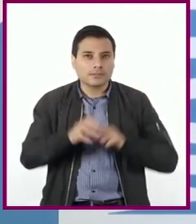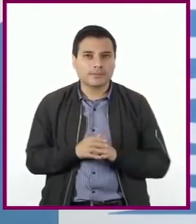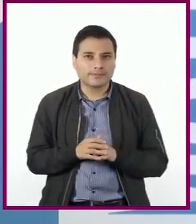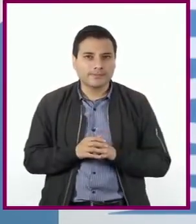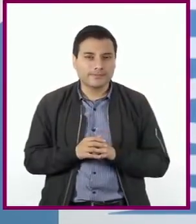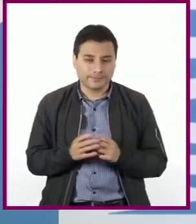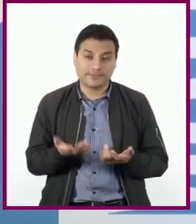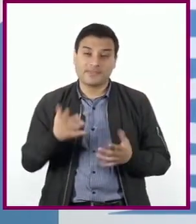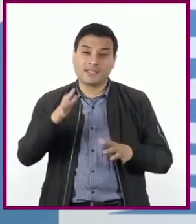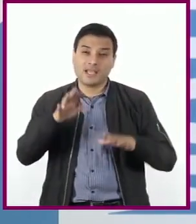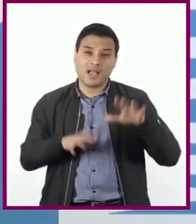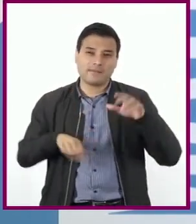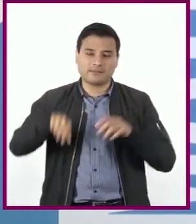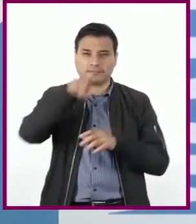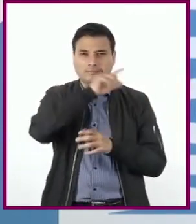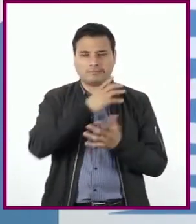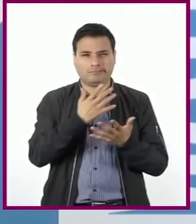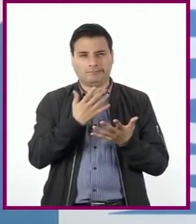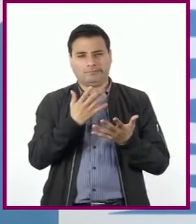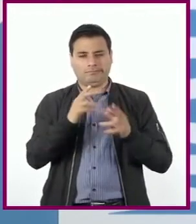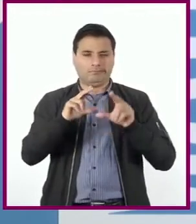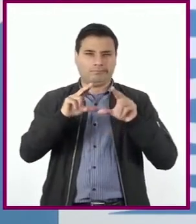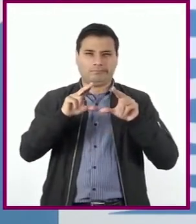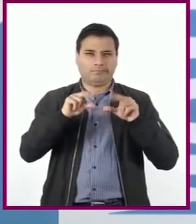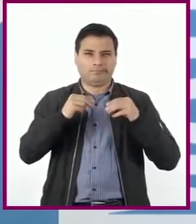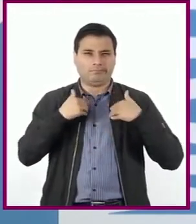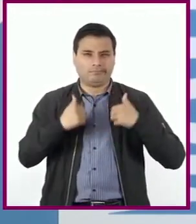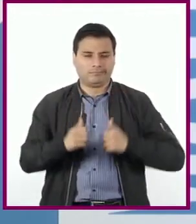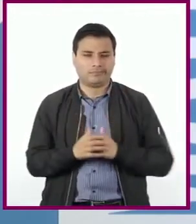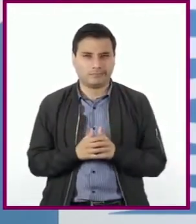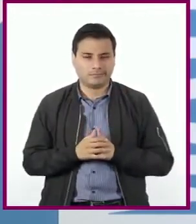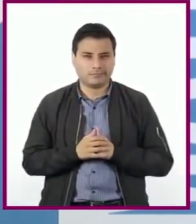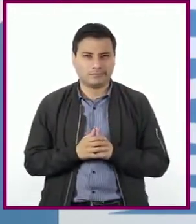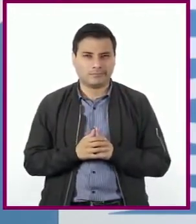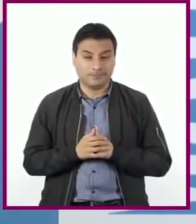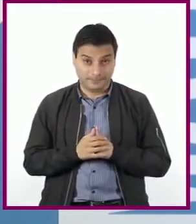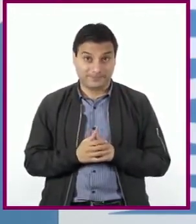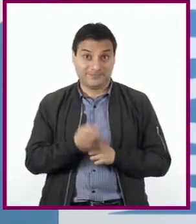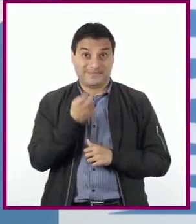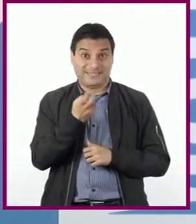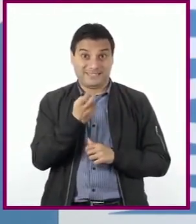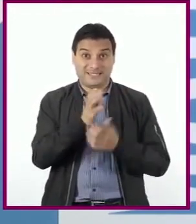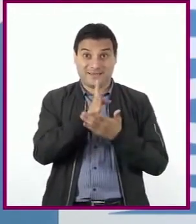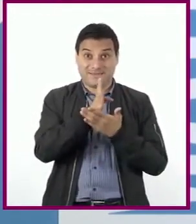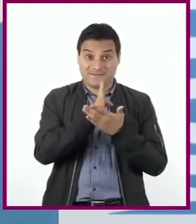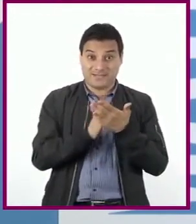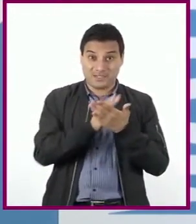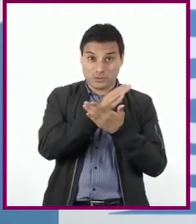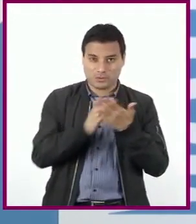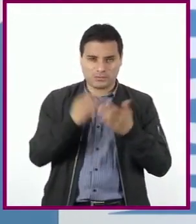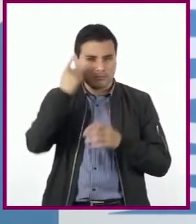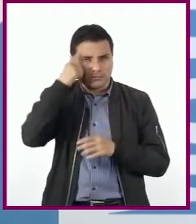veces no sea tan notorio. Este significado de las fracciones sirve para varias aplicaciones.